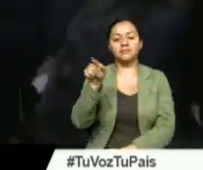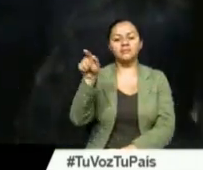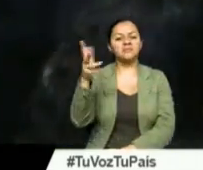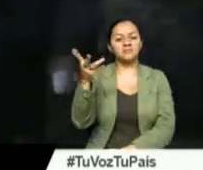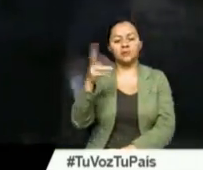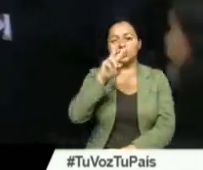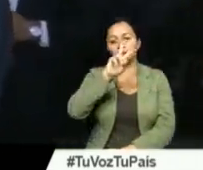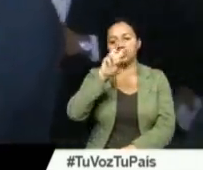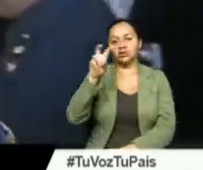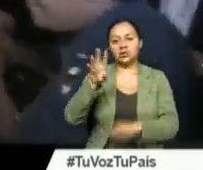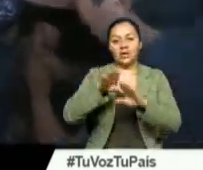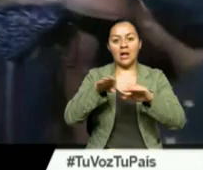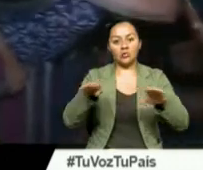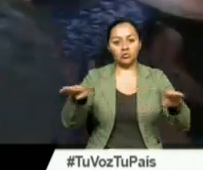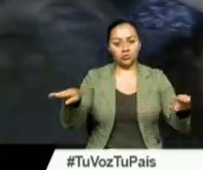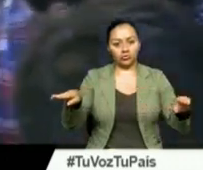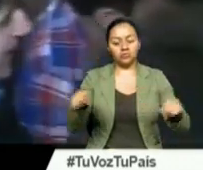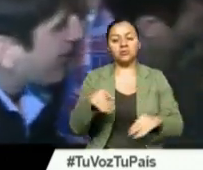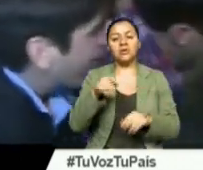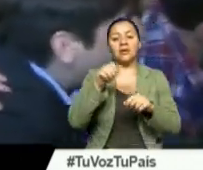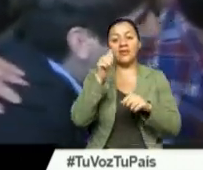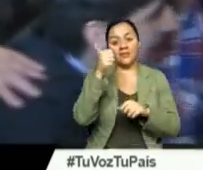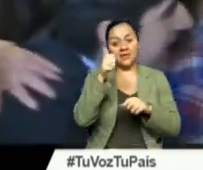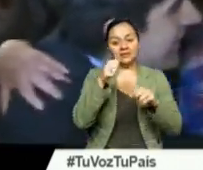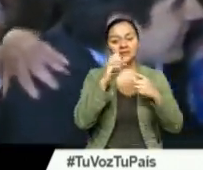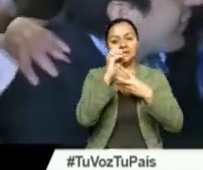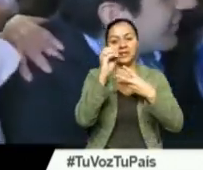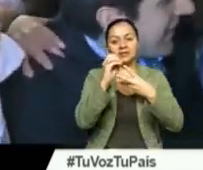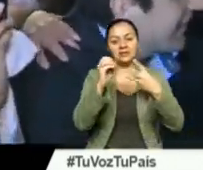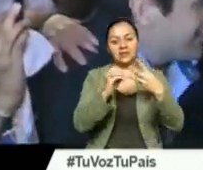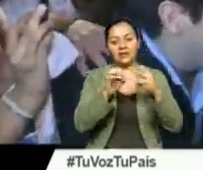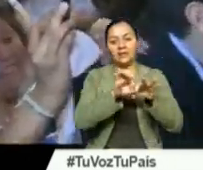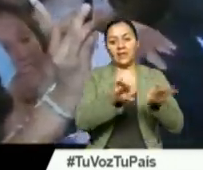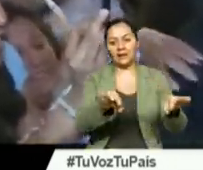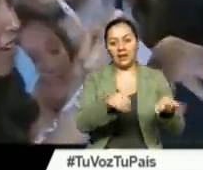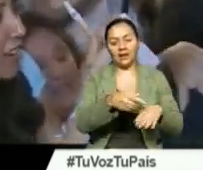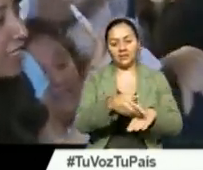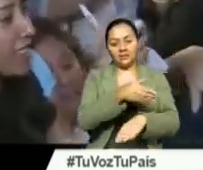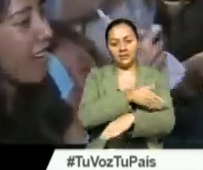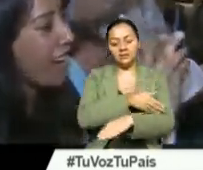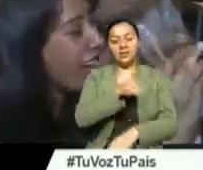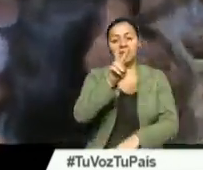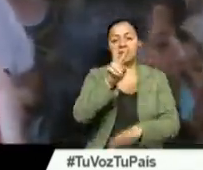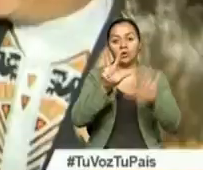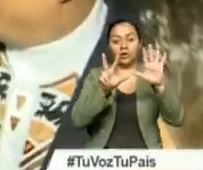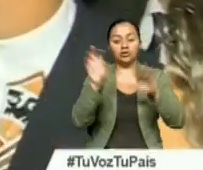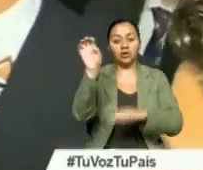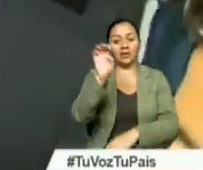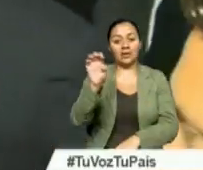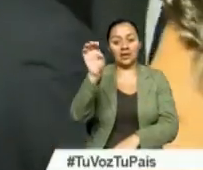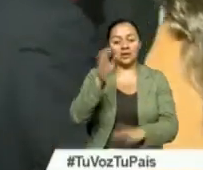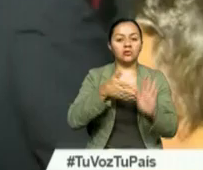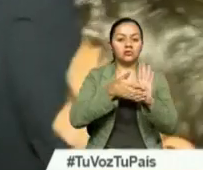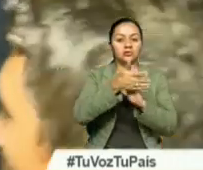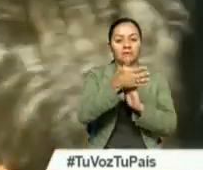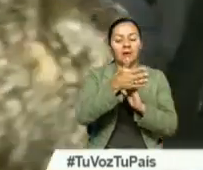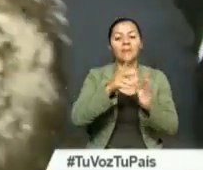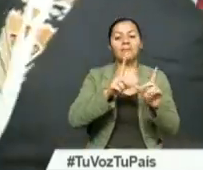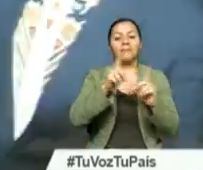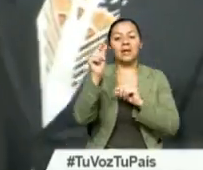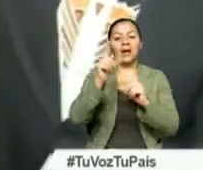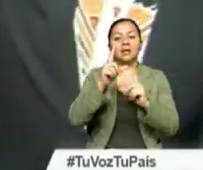estudiantes del Ecuador, entre ellos 10 becarios de CENESID. El 28 de enero por la noche compartirá con migrantes